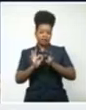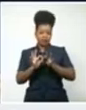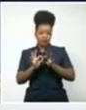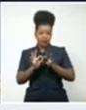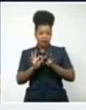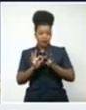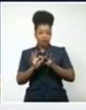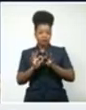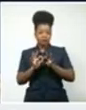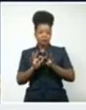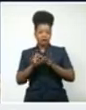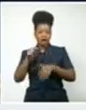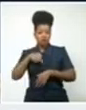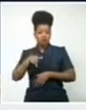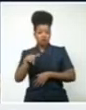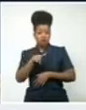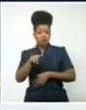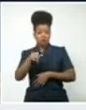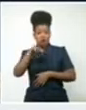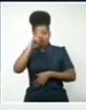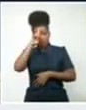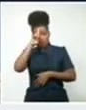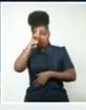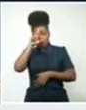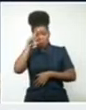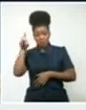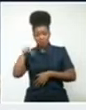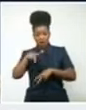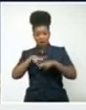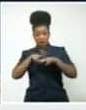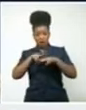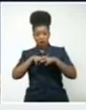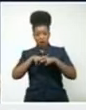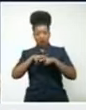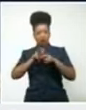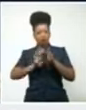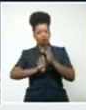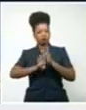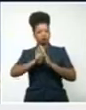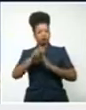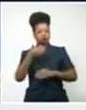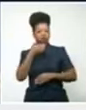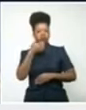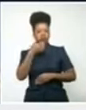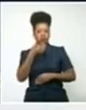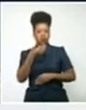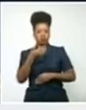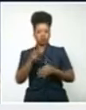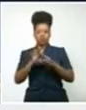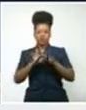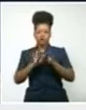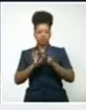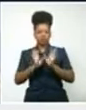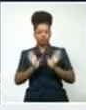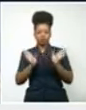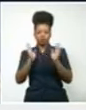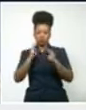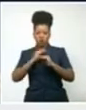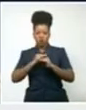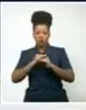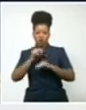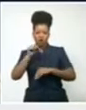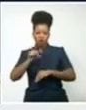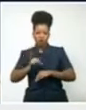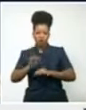aquí también en el Hospital Salvador Allende, pues su evolución fue favorable y pasó a el estado